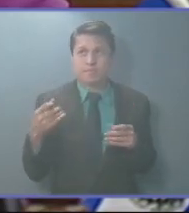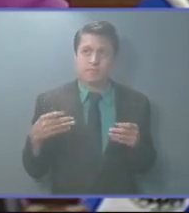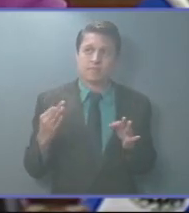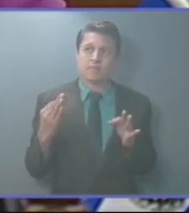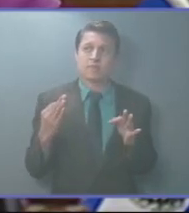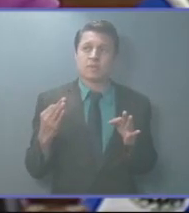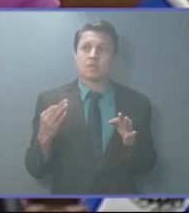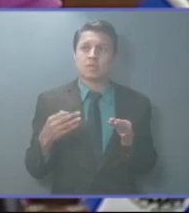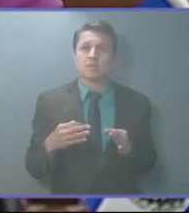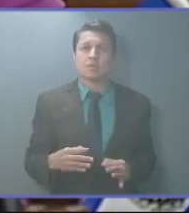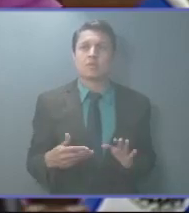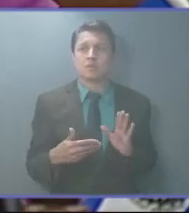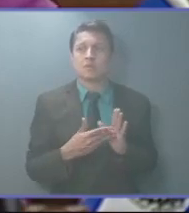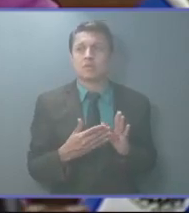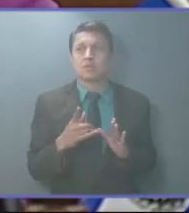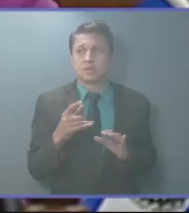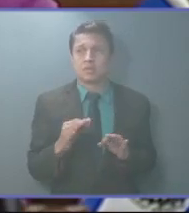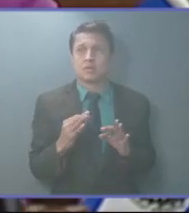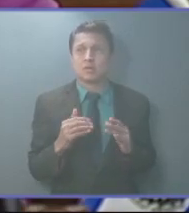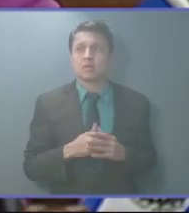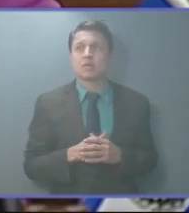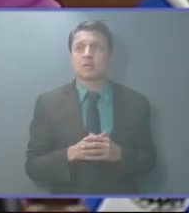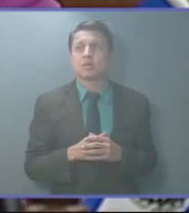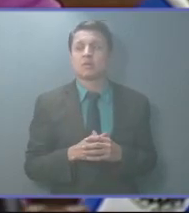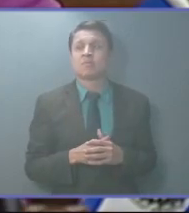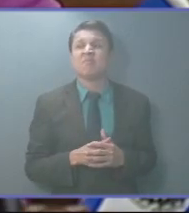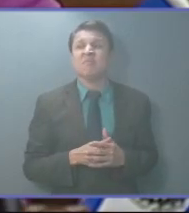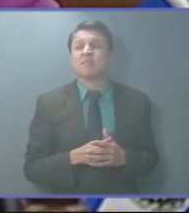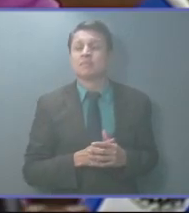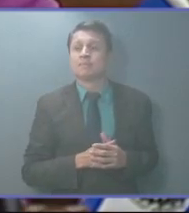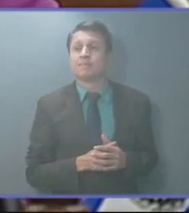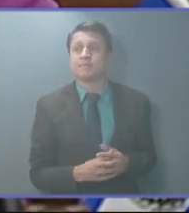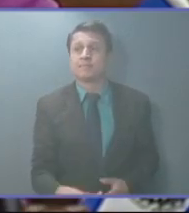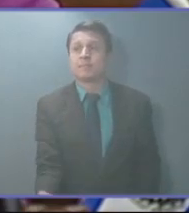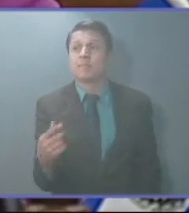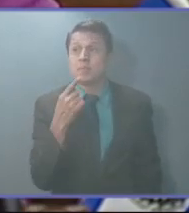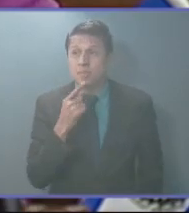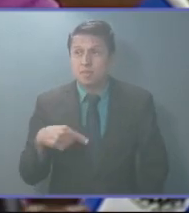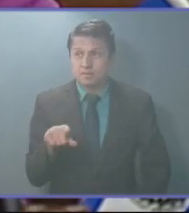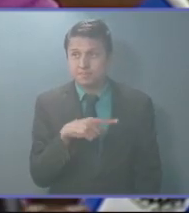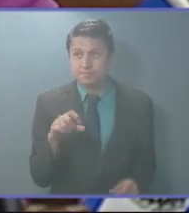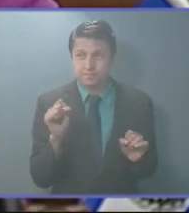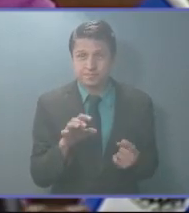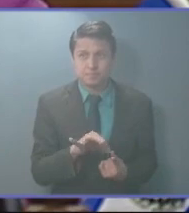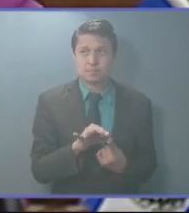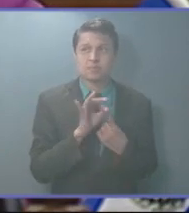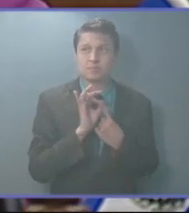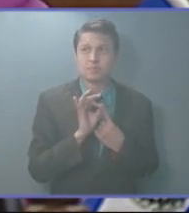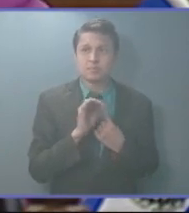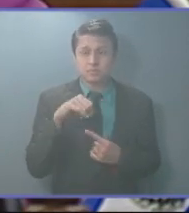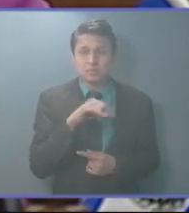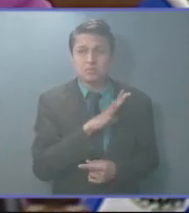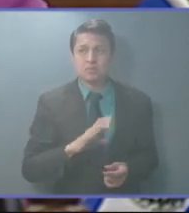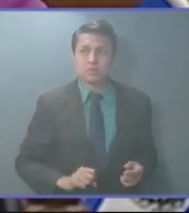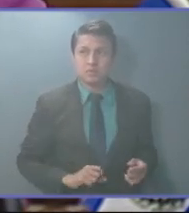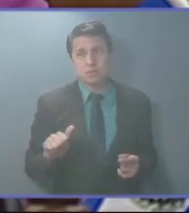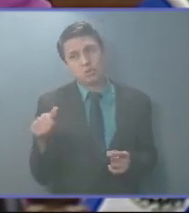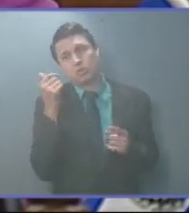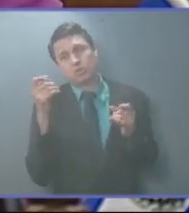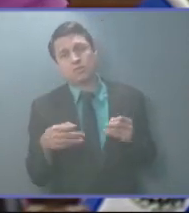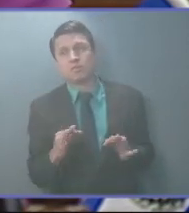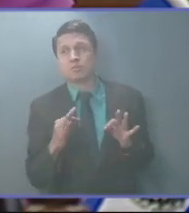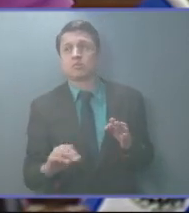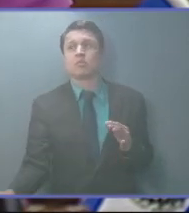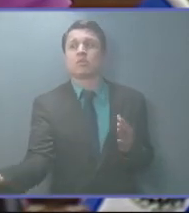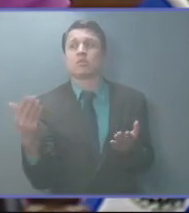tremendamente a tal punto que ustedes lograron ubicar al salvador de otra forma